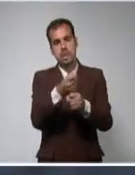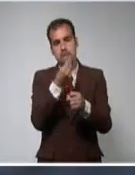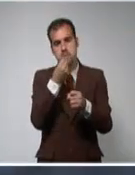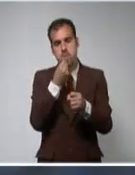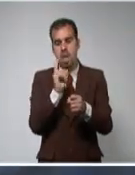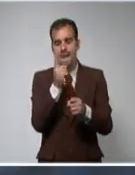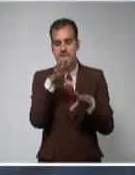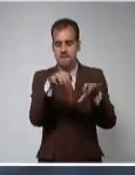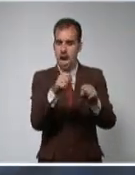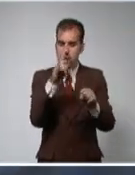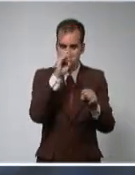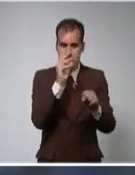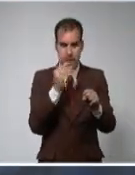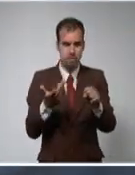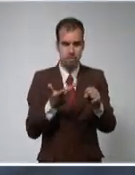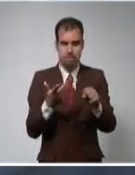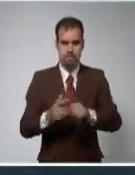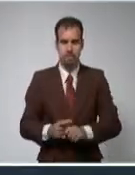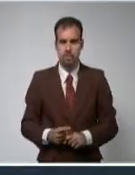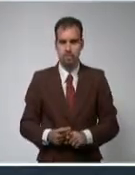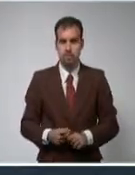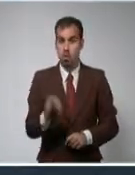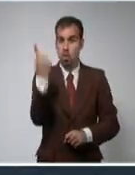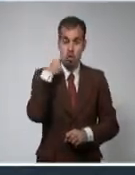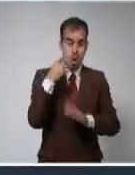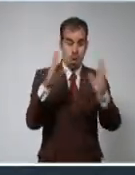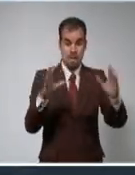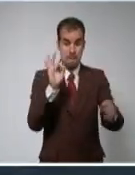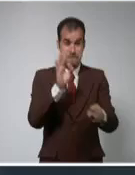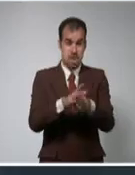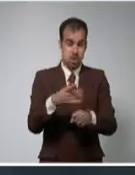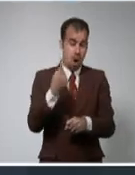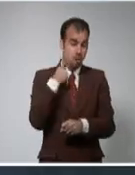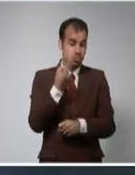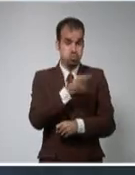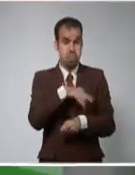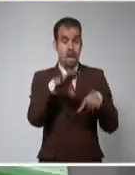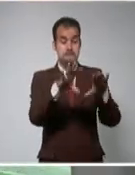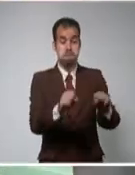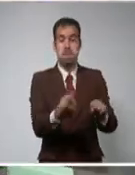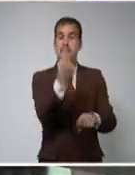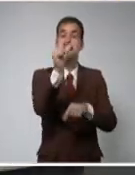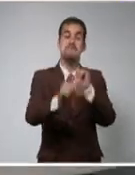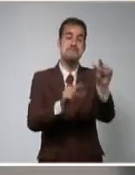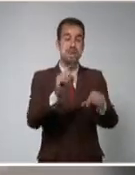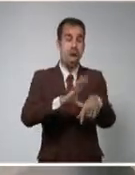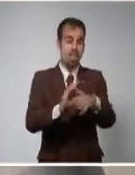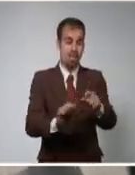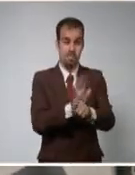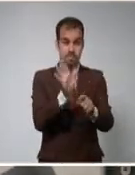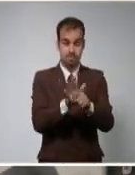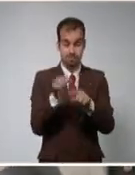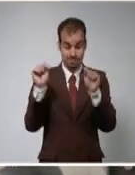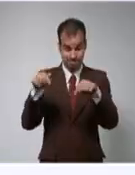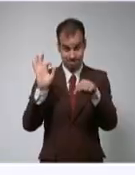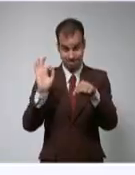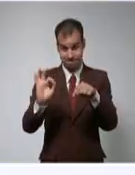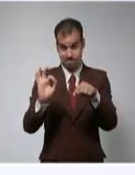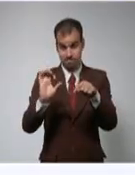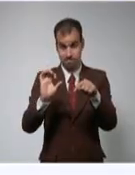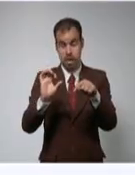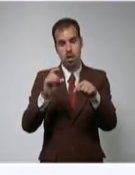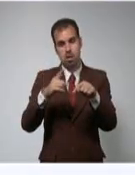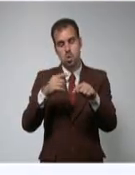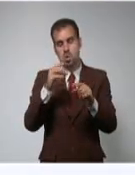a 1 año de los primeros casos positivos de kobe 19 en cuba el centro provincial de higiene epidemiología ha procesado más